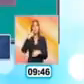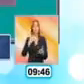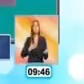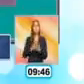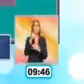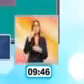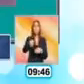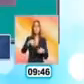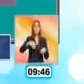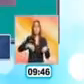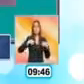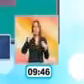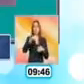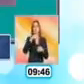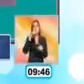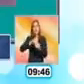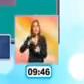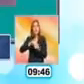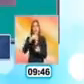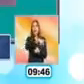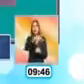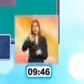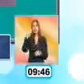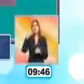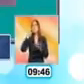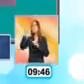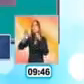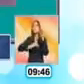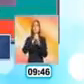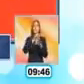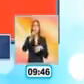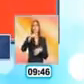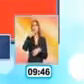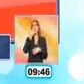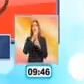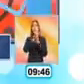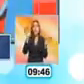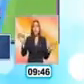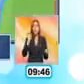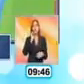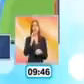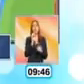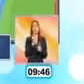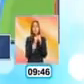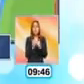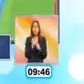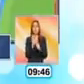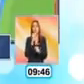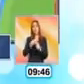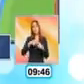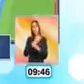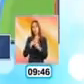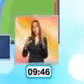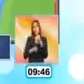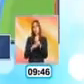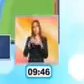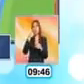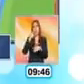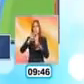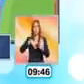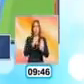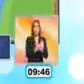alguna manera empezar a divulgar información que tú no quisieras que se divulgara, o comentarios o cosas que hasta pudieran resultar